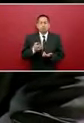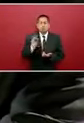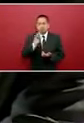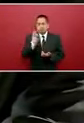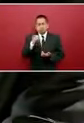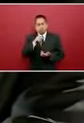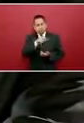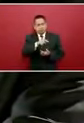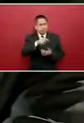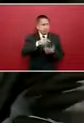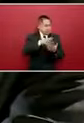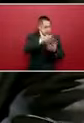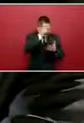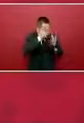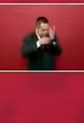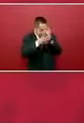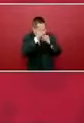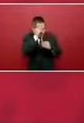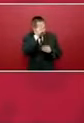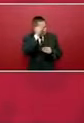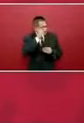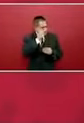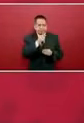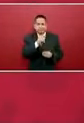que va a estar de aprendiz,